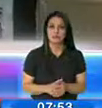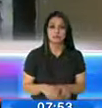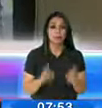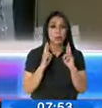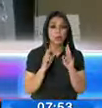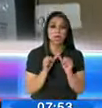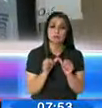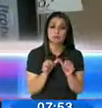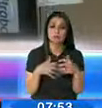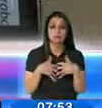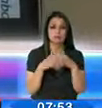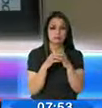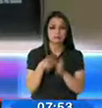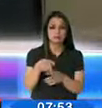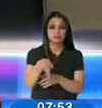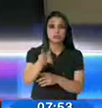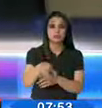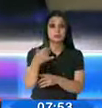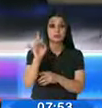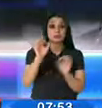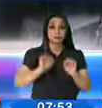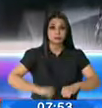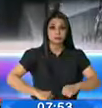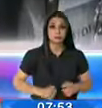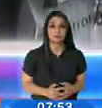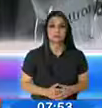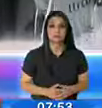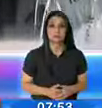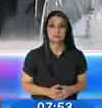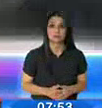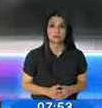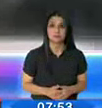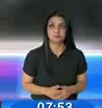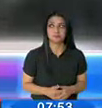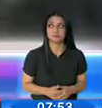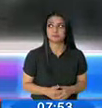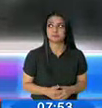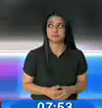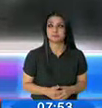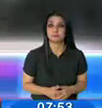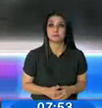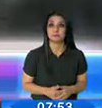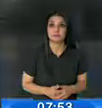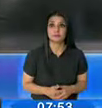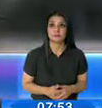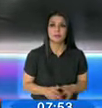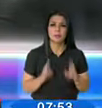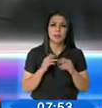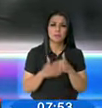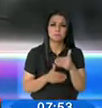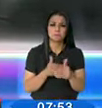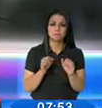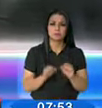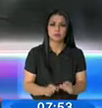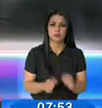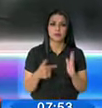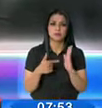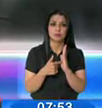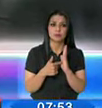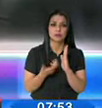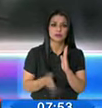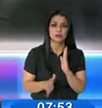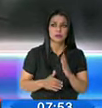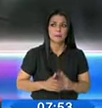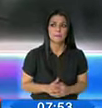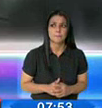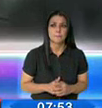la recuperación para el 2018. Esperamos que la carga comience a recuperarse, digamos, luego de las salvaguardias, luego de la imposición de la tasa aduanera